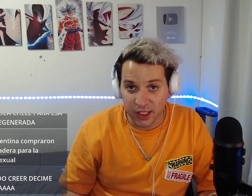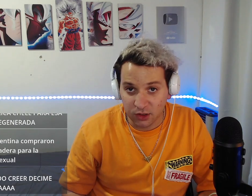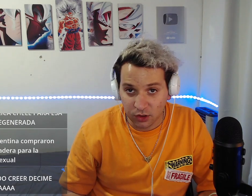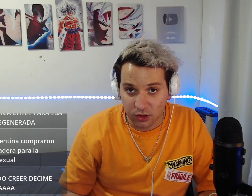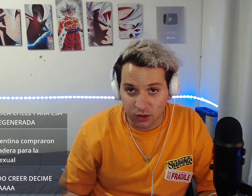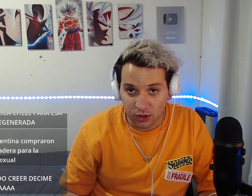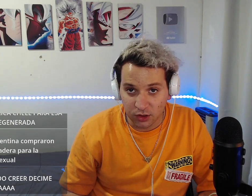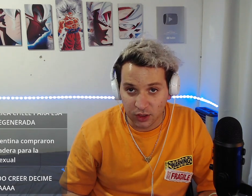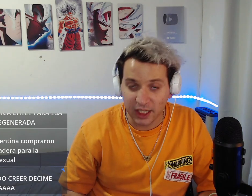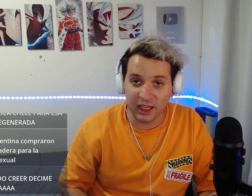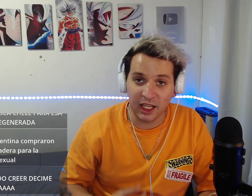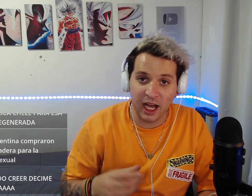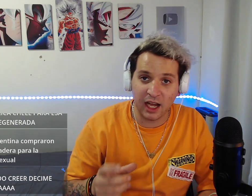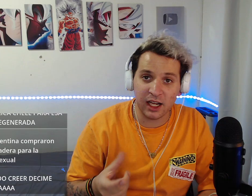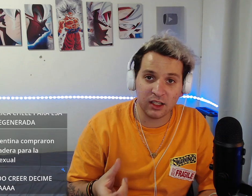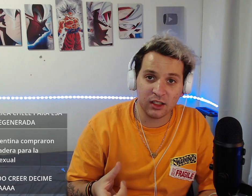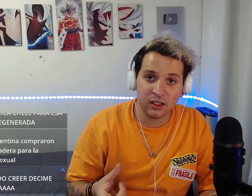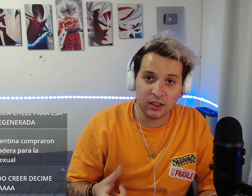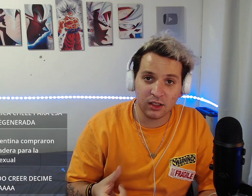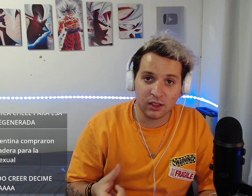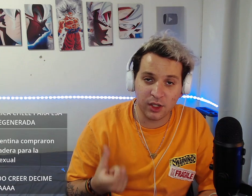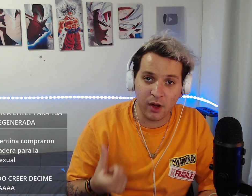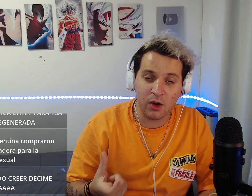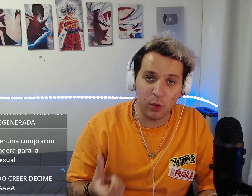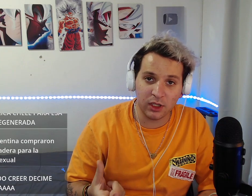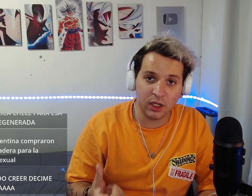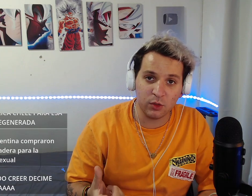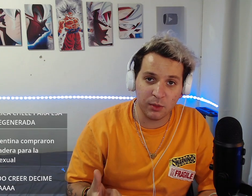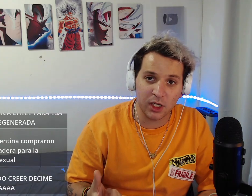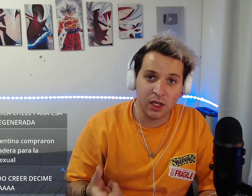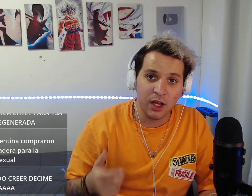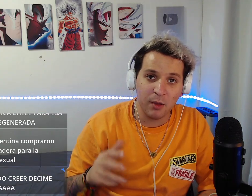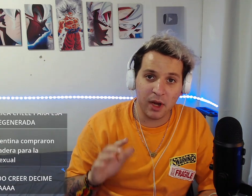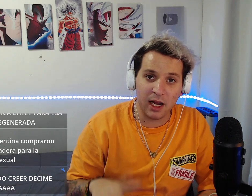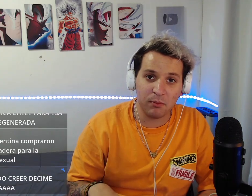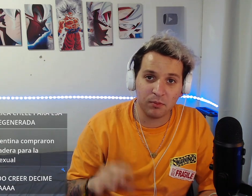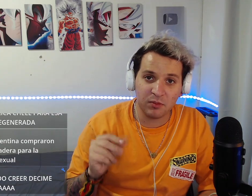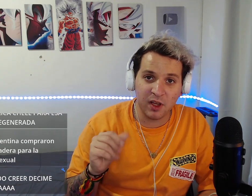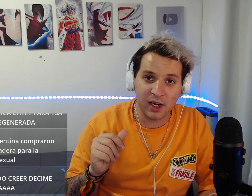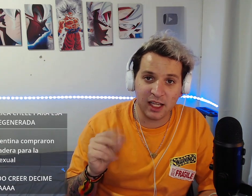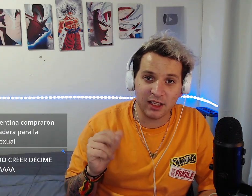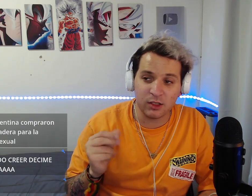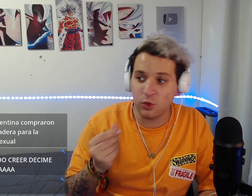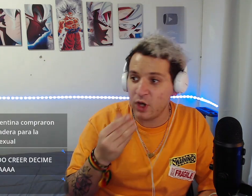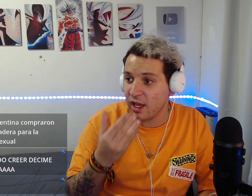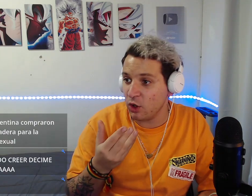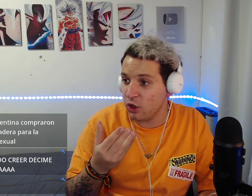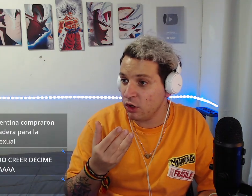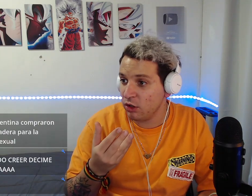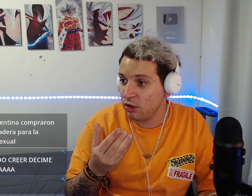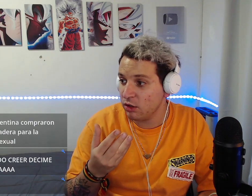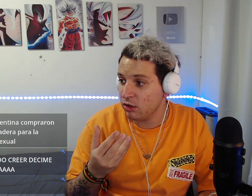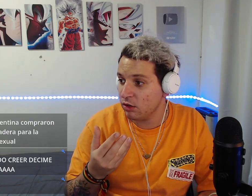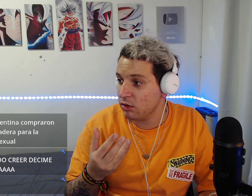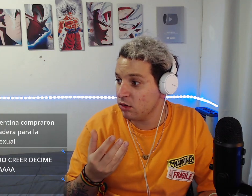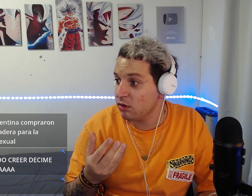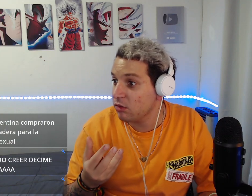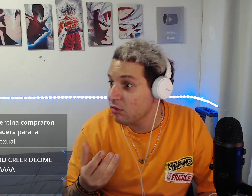Pero esto de que te hagan llevar una muestra de tu semen para saber la textura y el